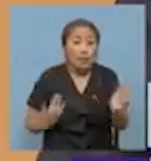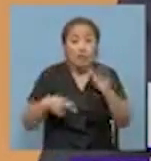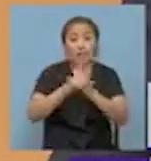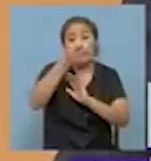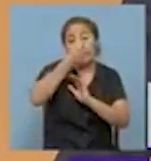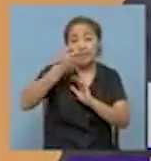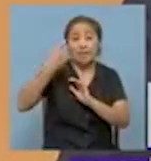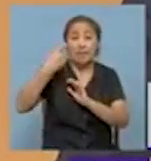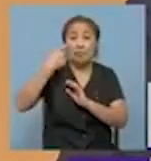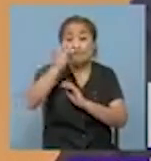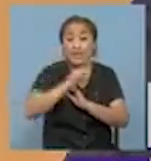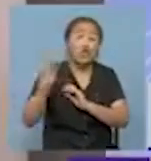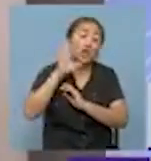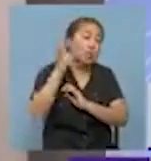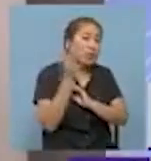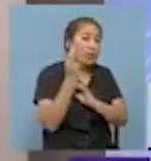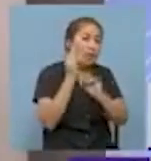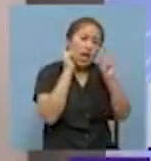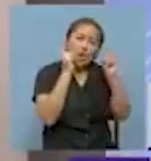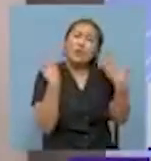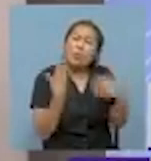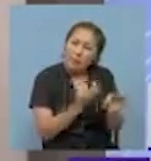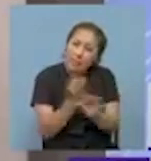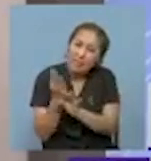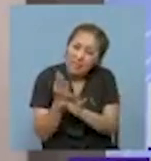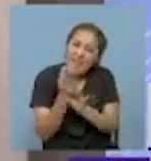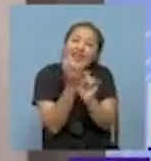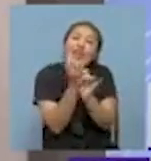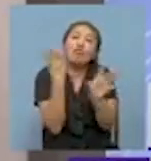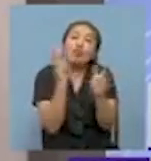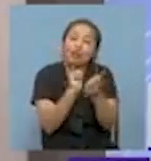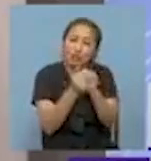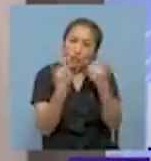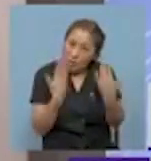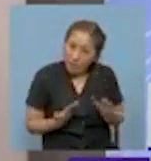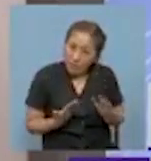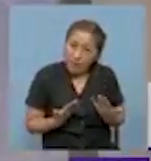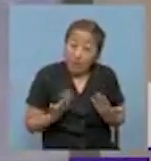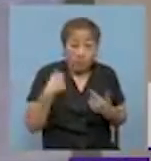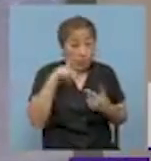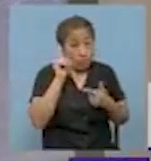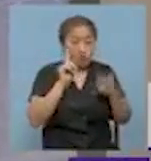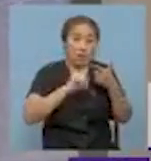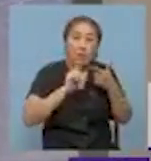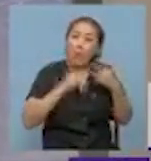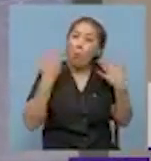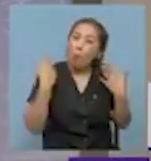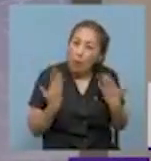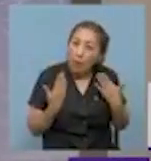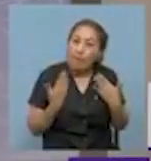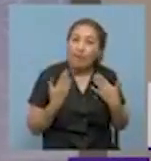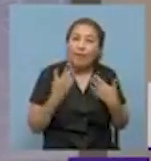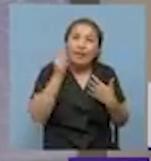26.150 y los docentes están preparados para dar educación sexual por un lado y están preparados para dar